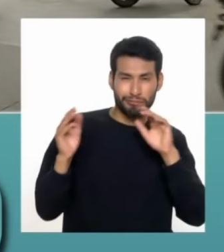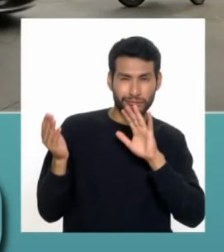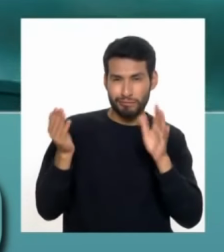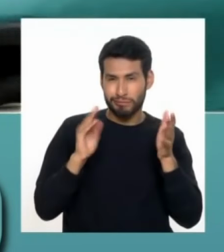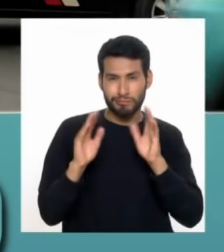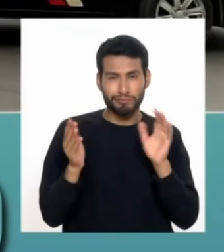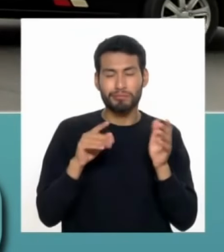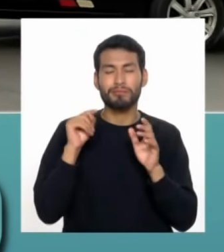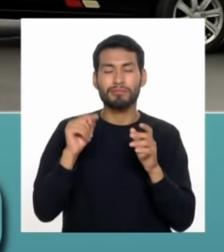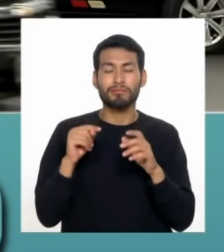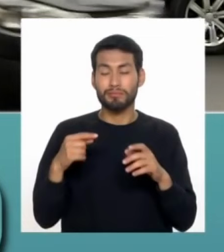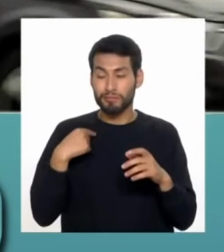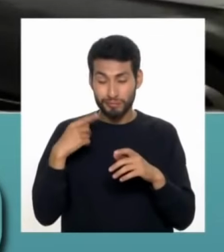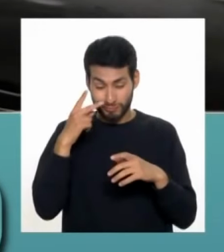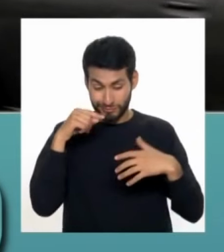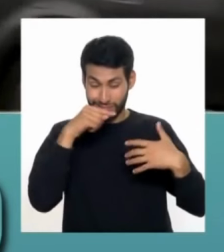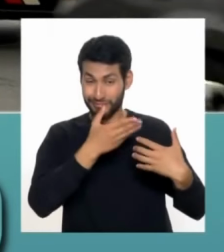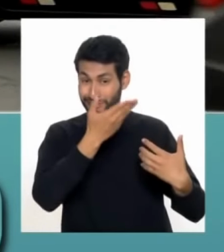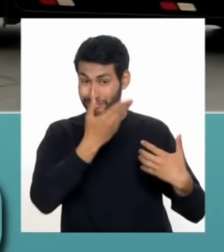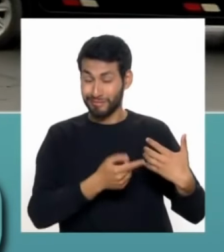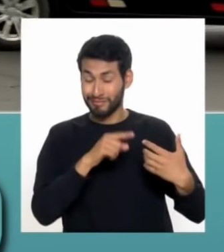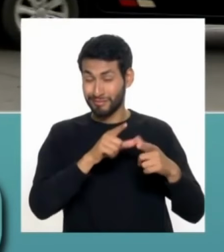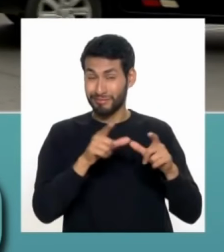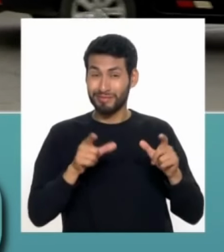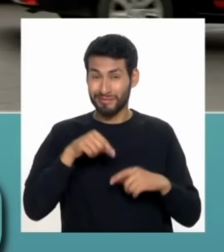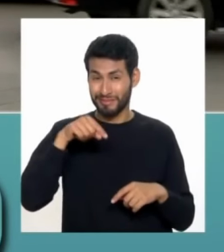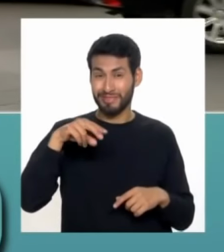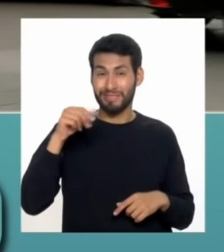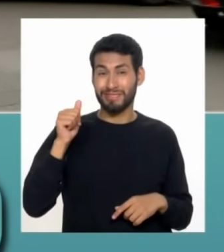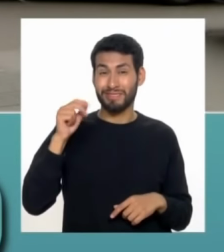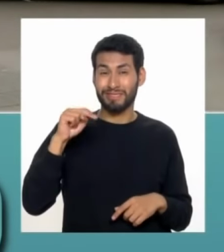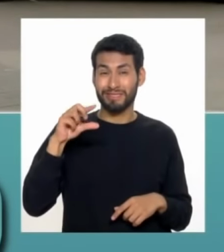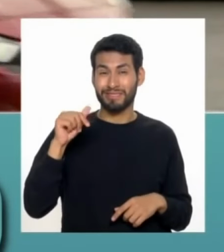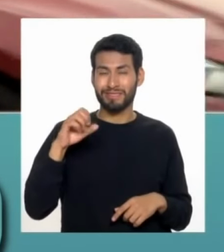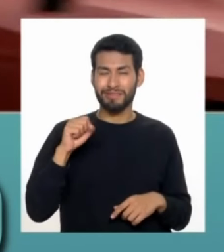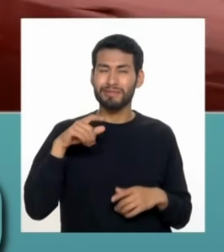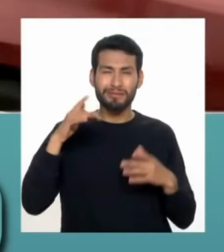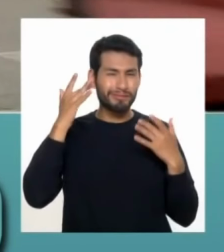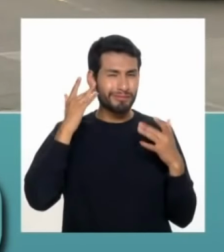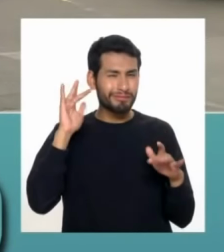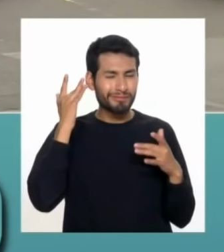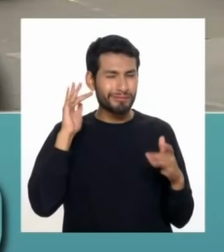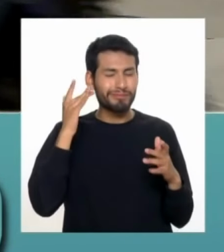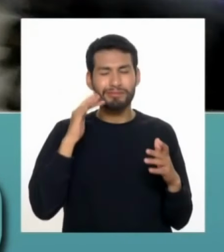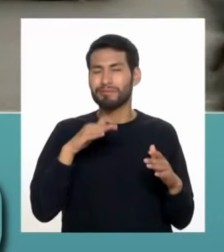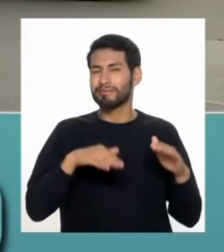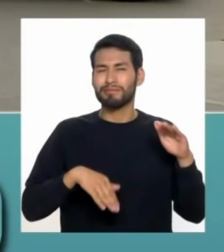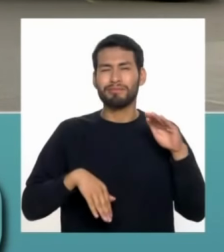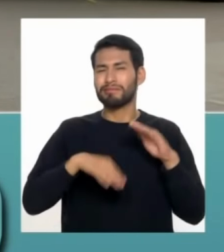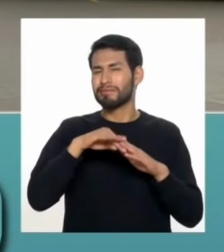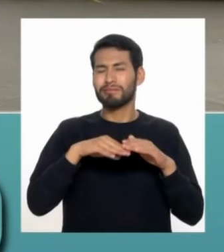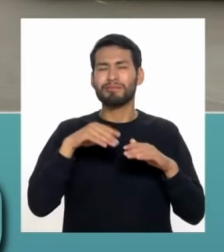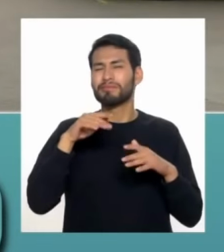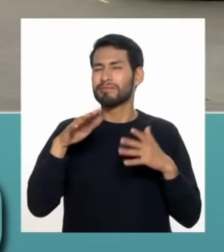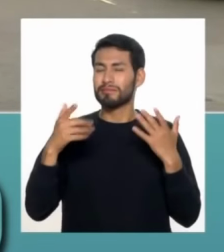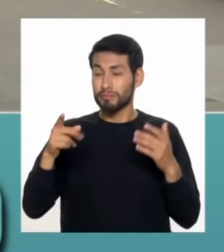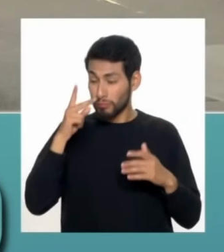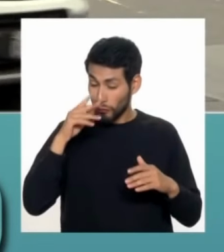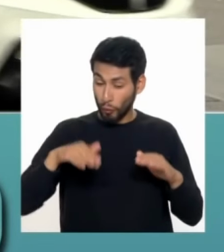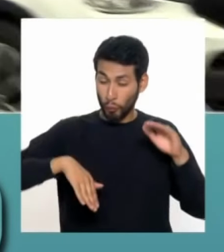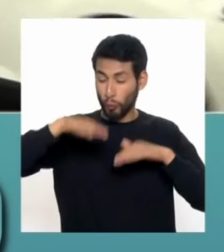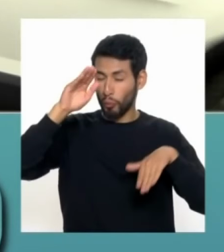en sensores como este que está dispuesto en la estación Angamo, el nivel de ruido alcanzó en un promedio diario